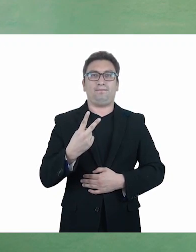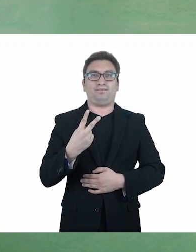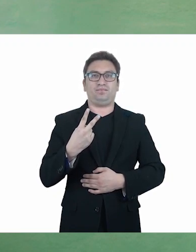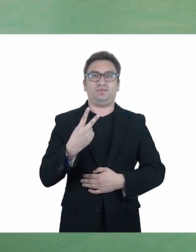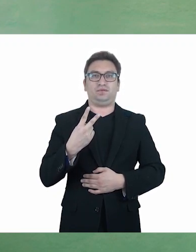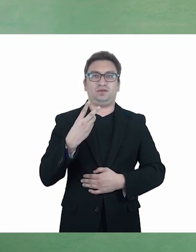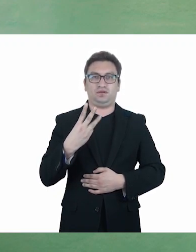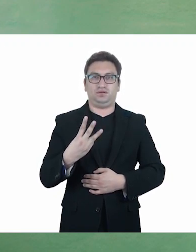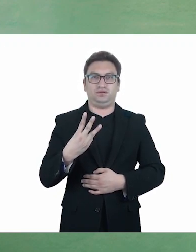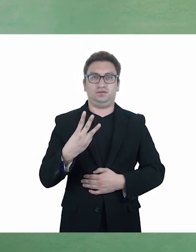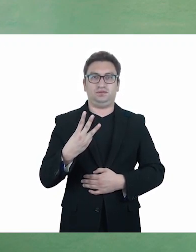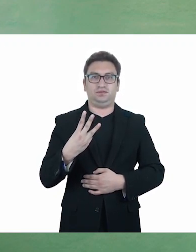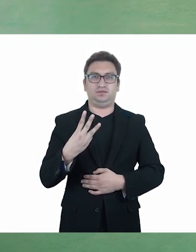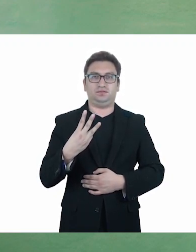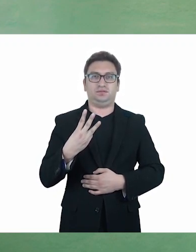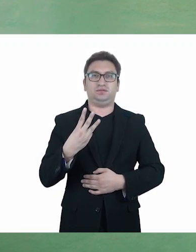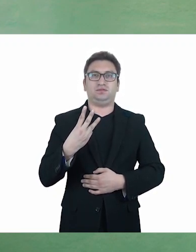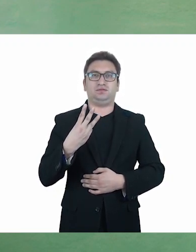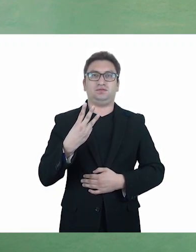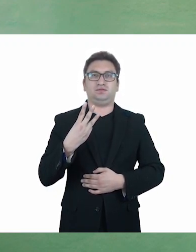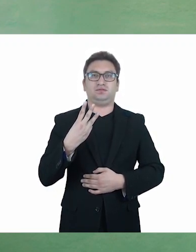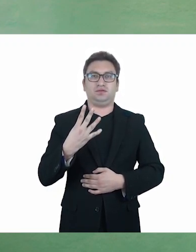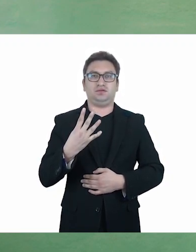2, 3,